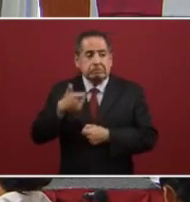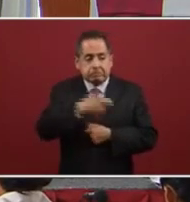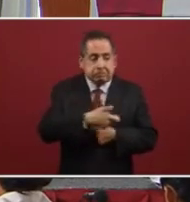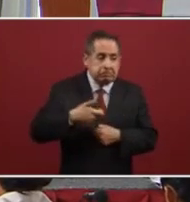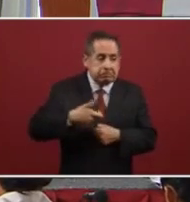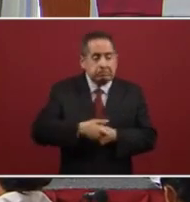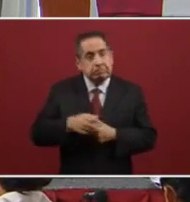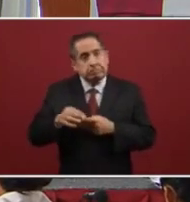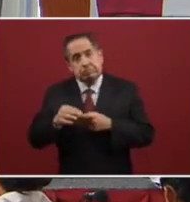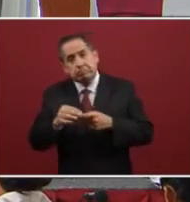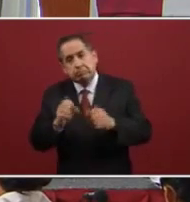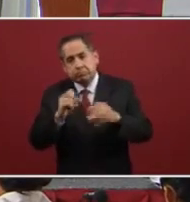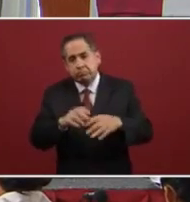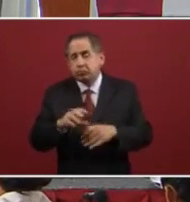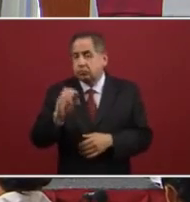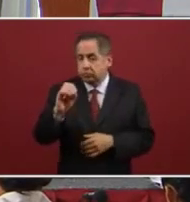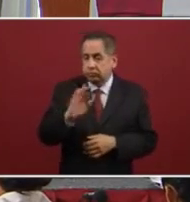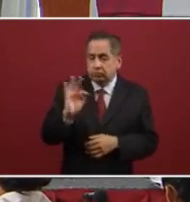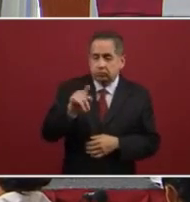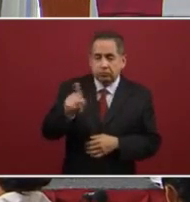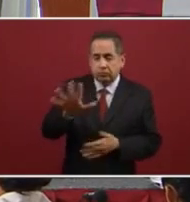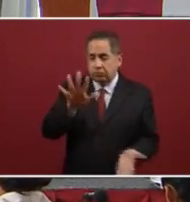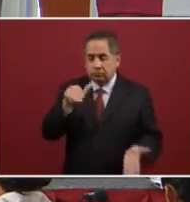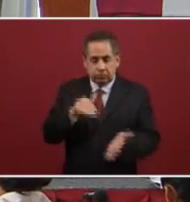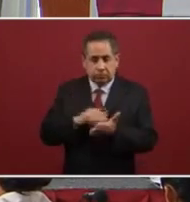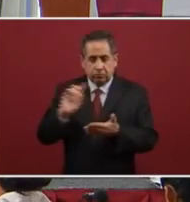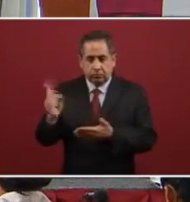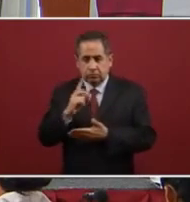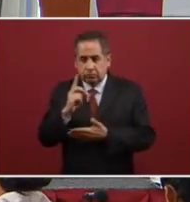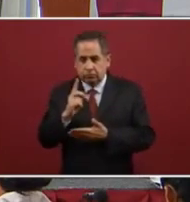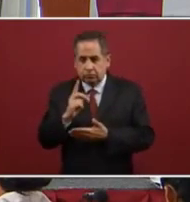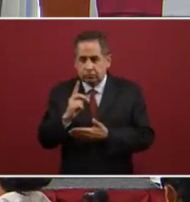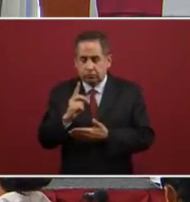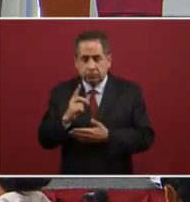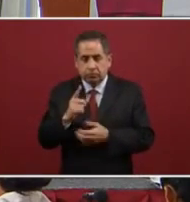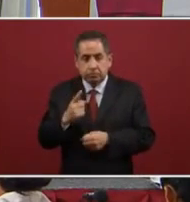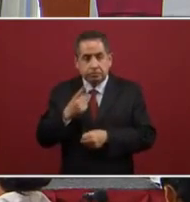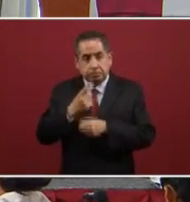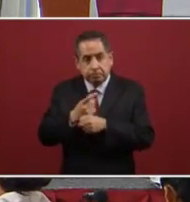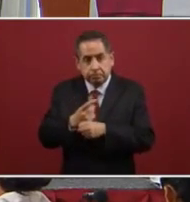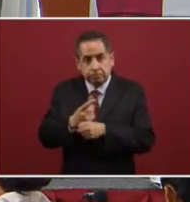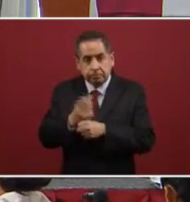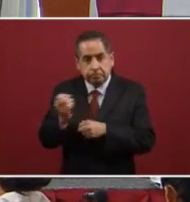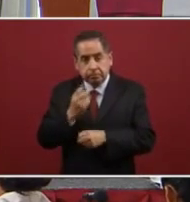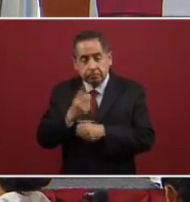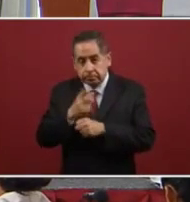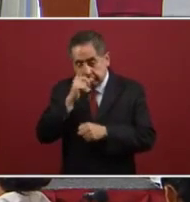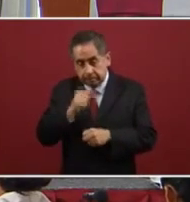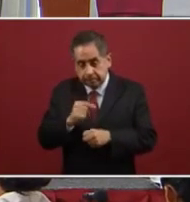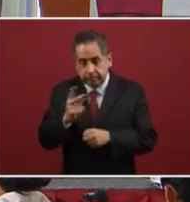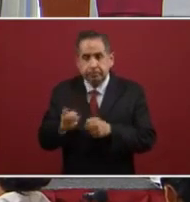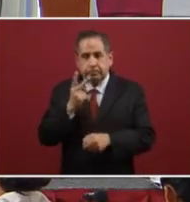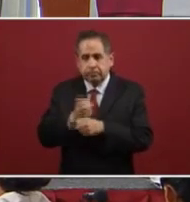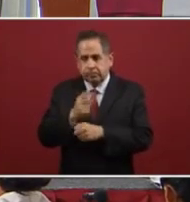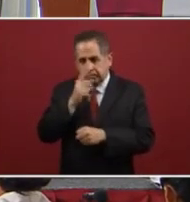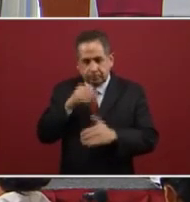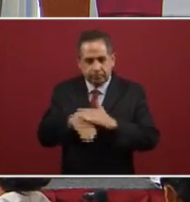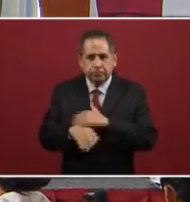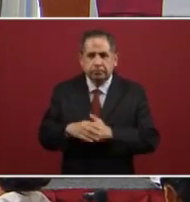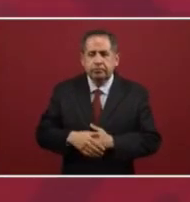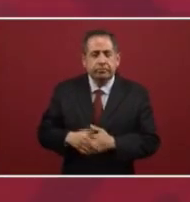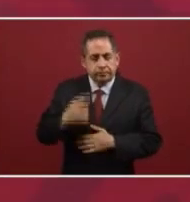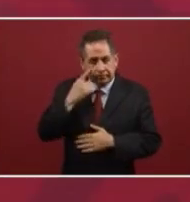si pagas 5000 dólares tienes derecho a una segunda ocasión es decir tres mil quinientos